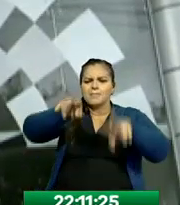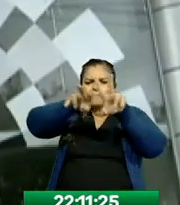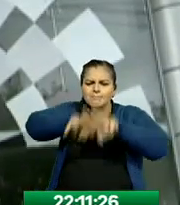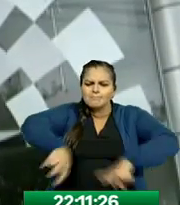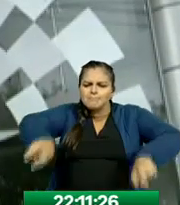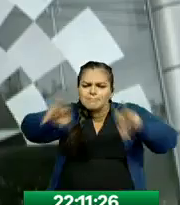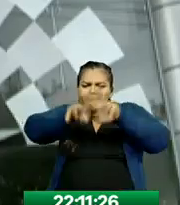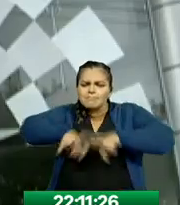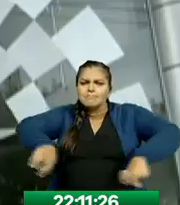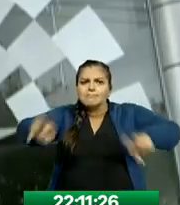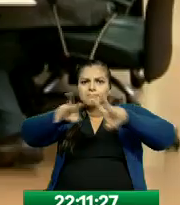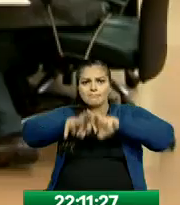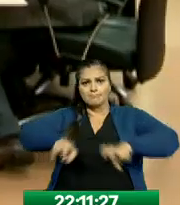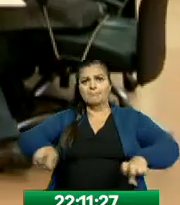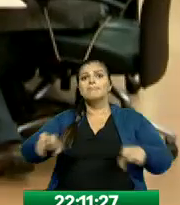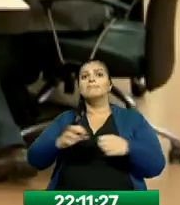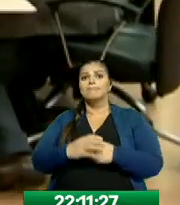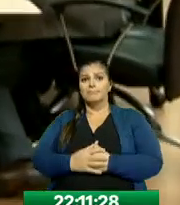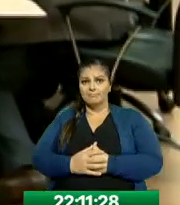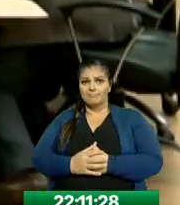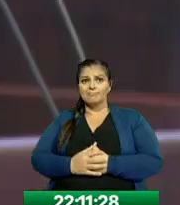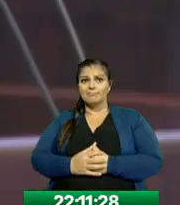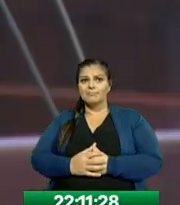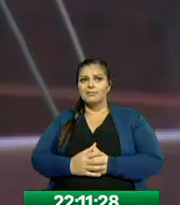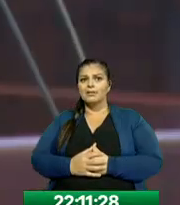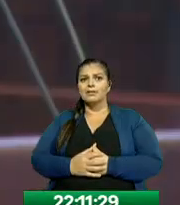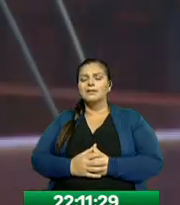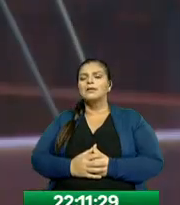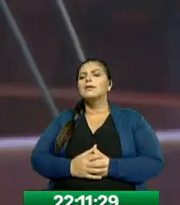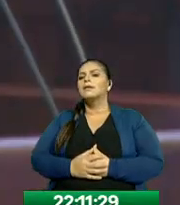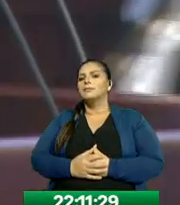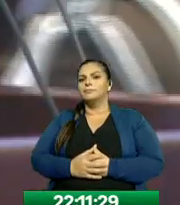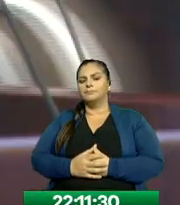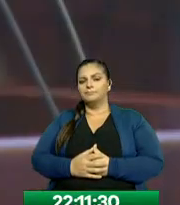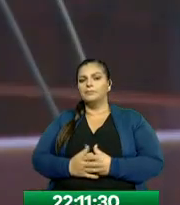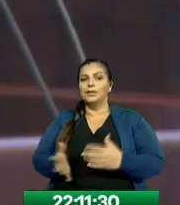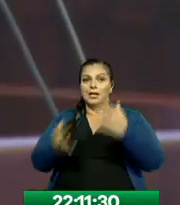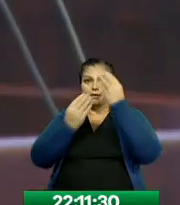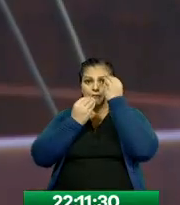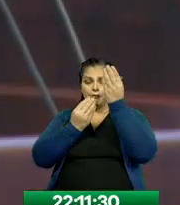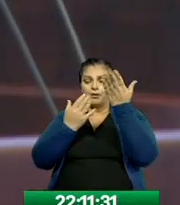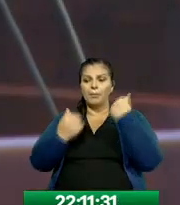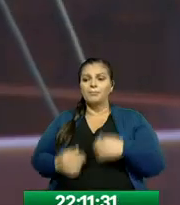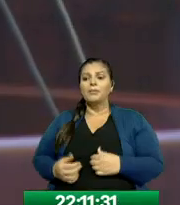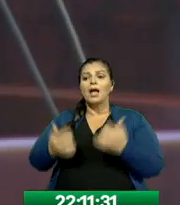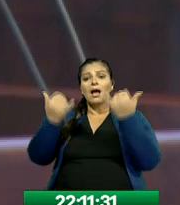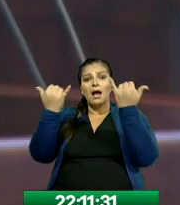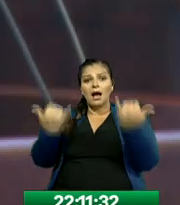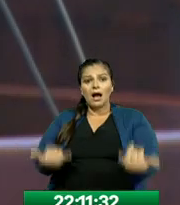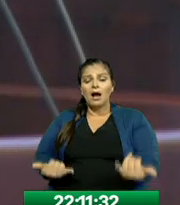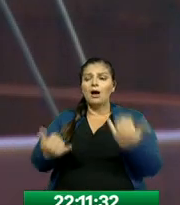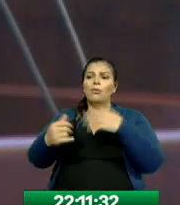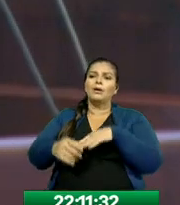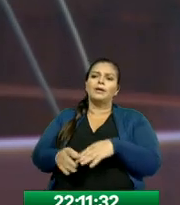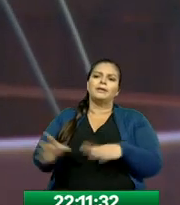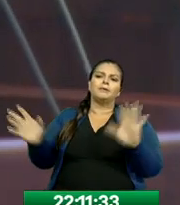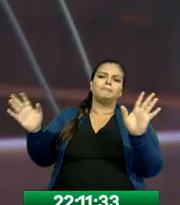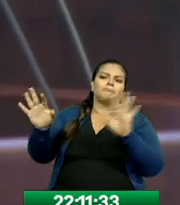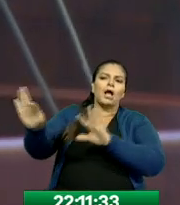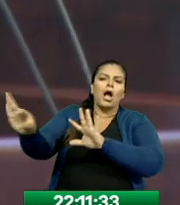de designación de autoridades ha sido desgastante. Cierto que parece satisfactorio el designar